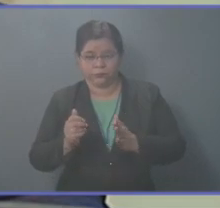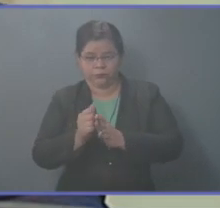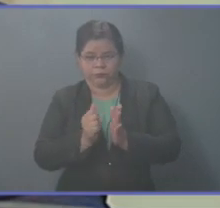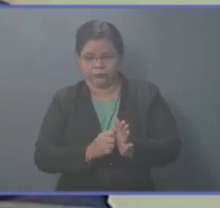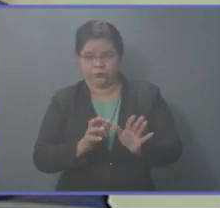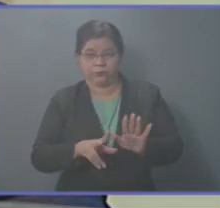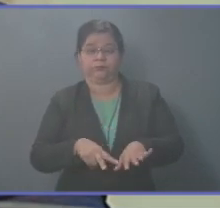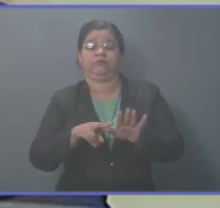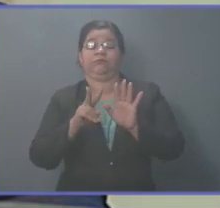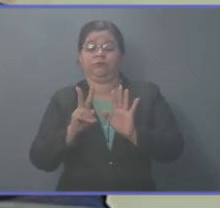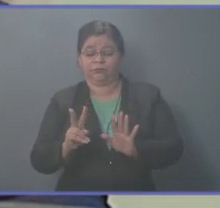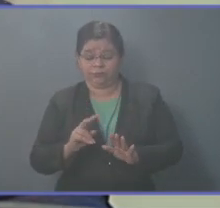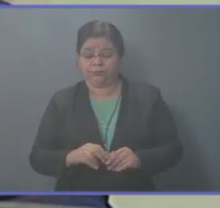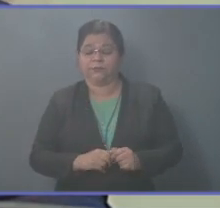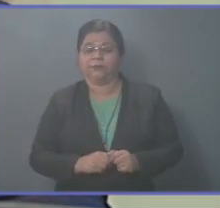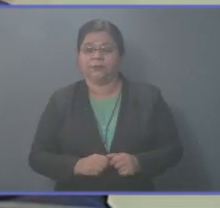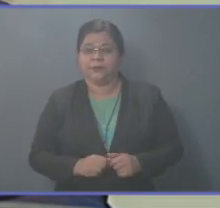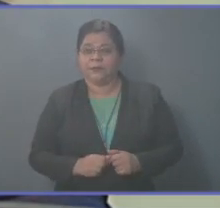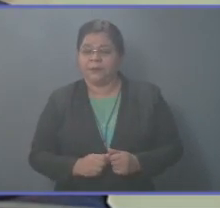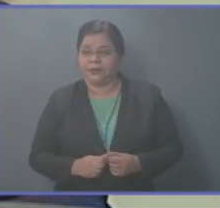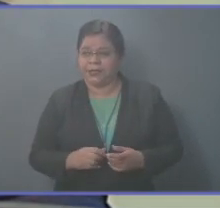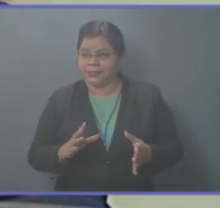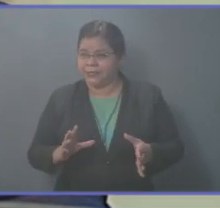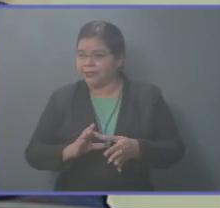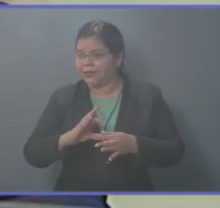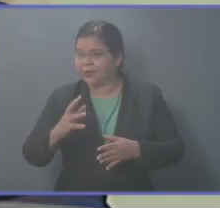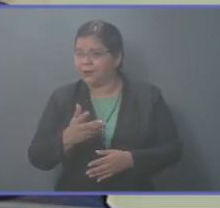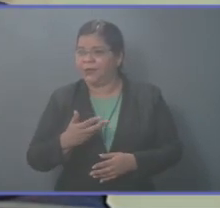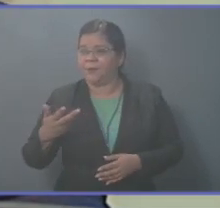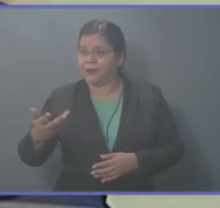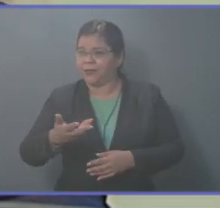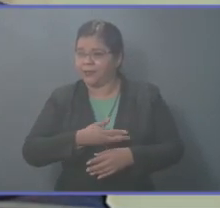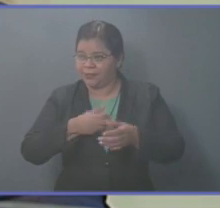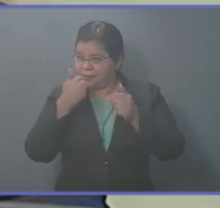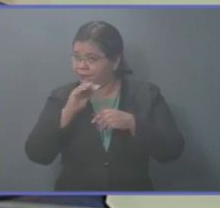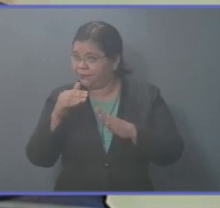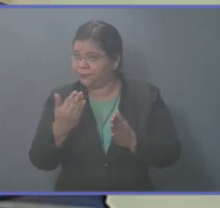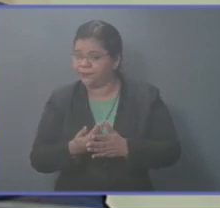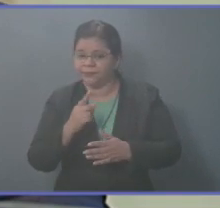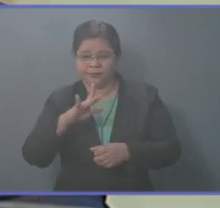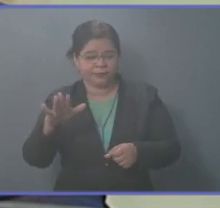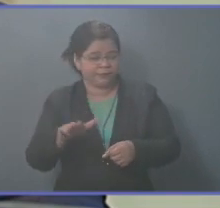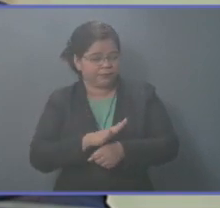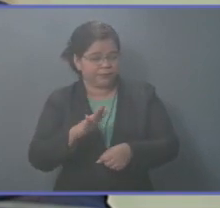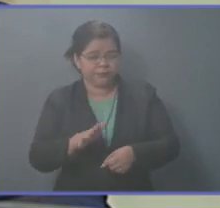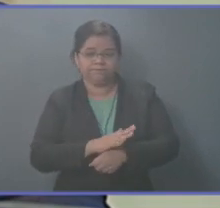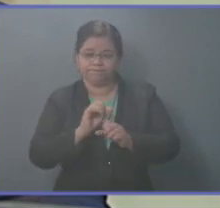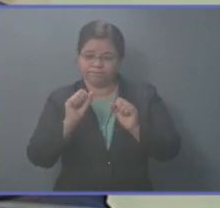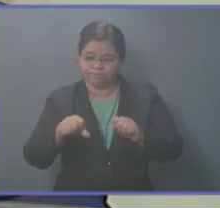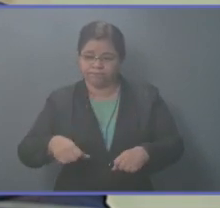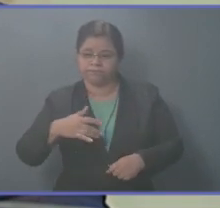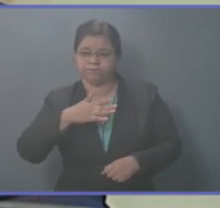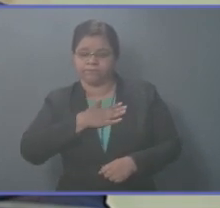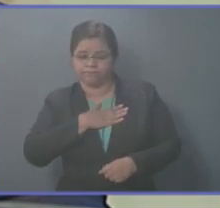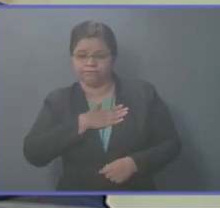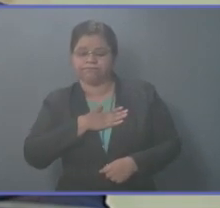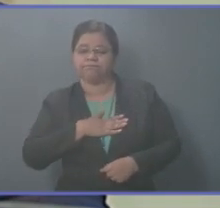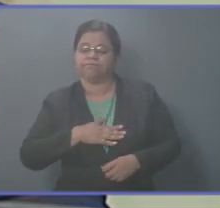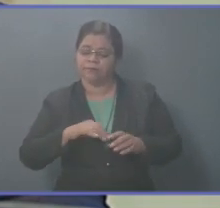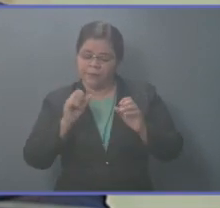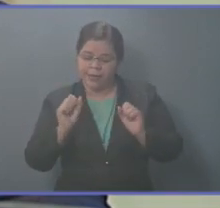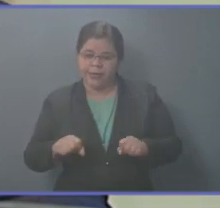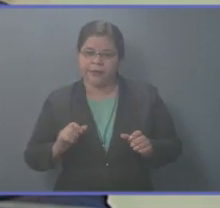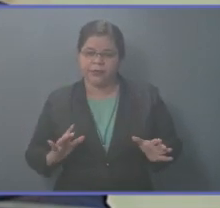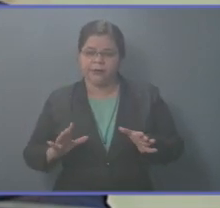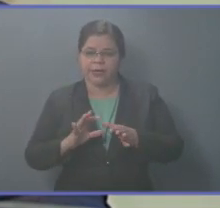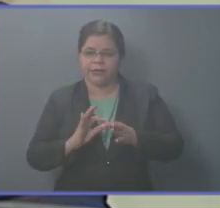citado. En este caso, las acepciones contenidas en la demanda parecen suficientes para sostener que existe la